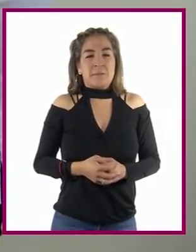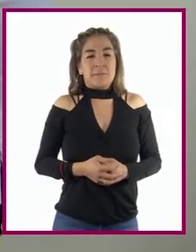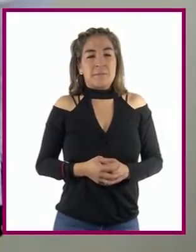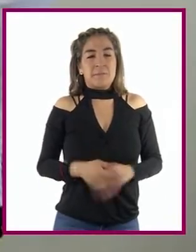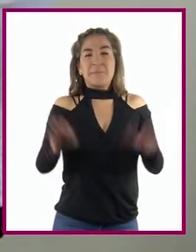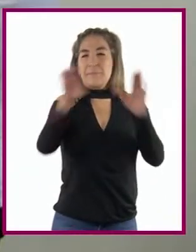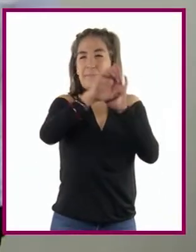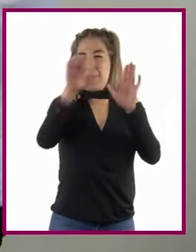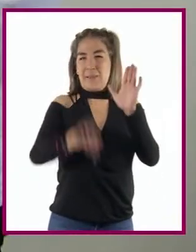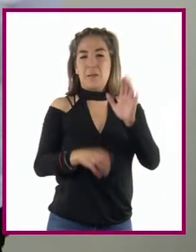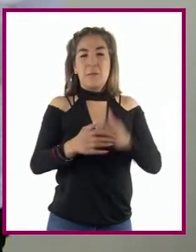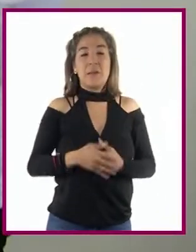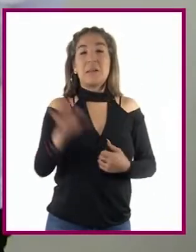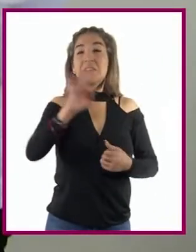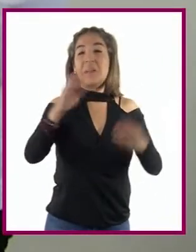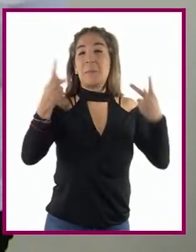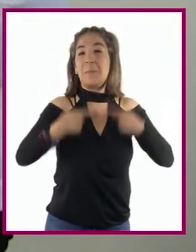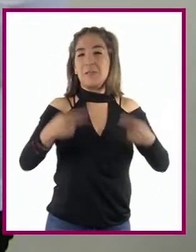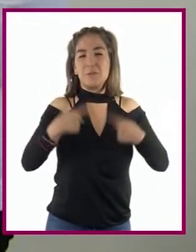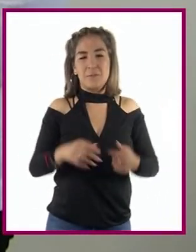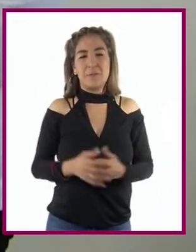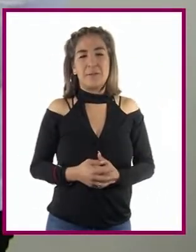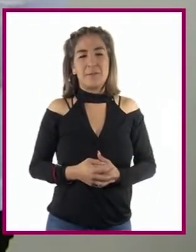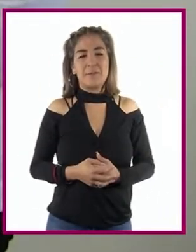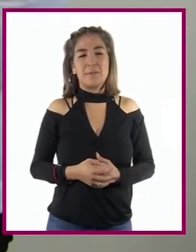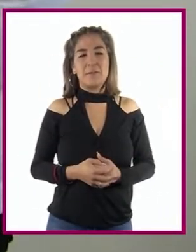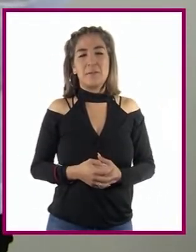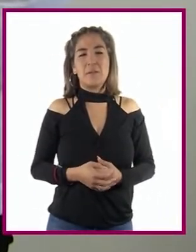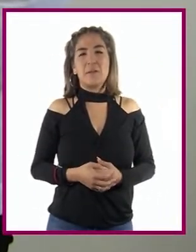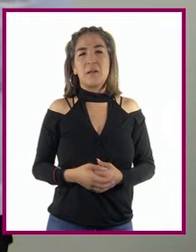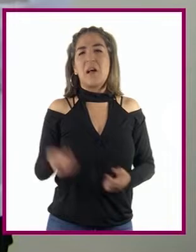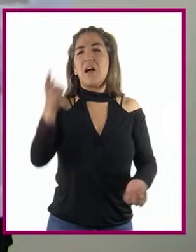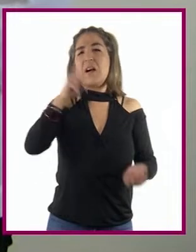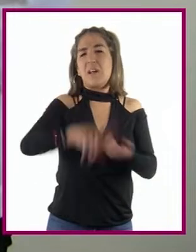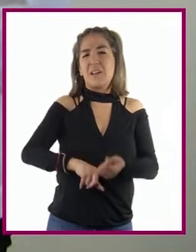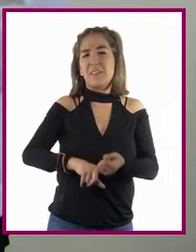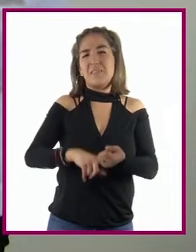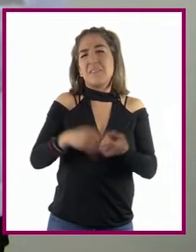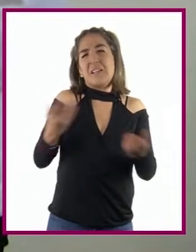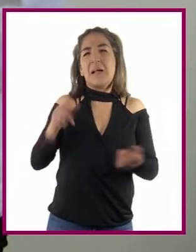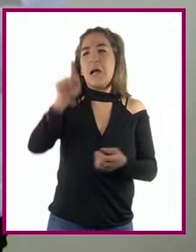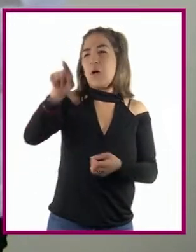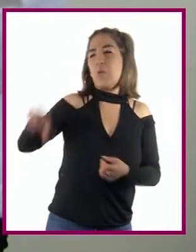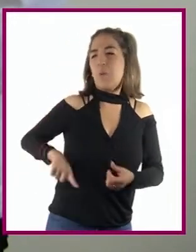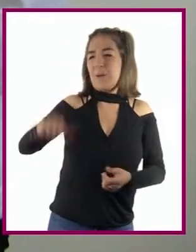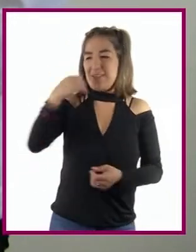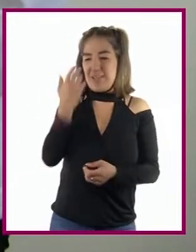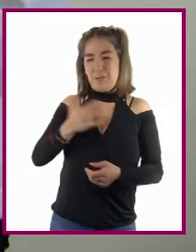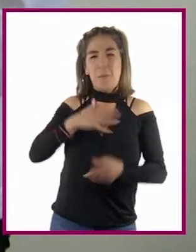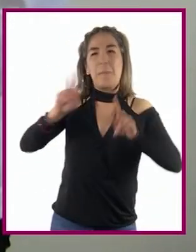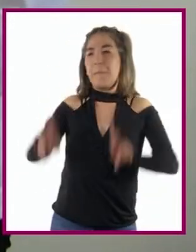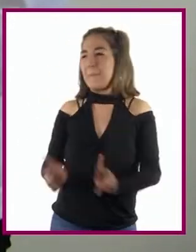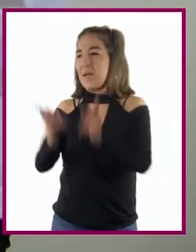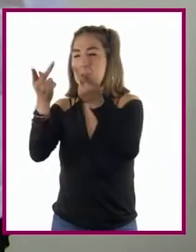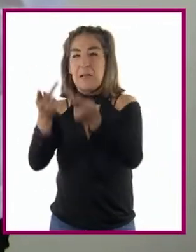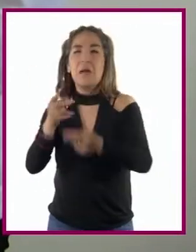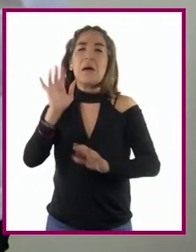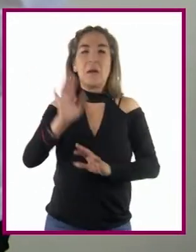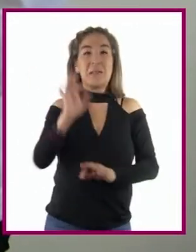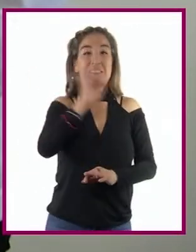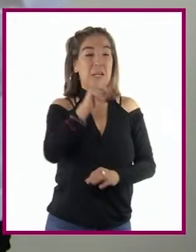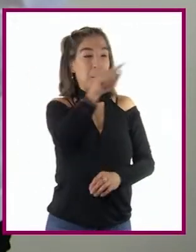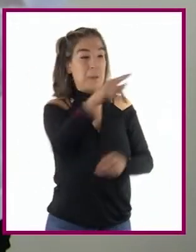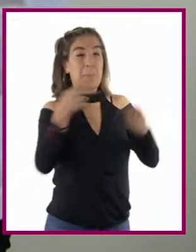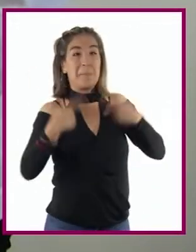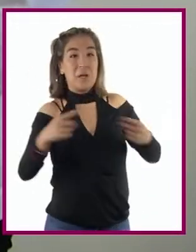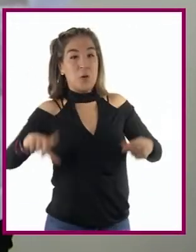Por ejemplo, si una persona quiere vender un producto al gobierno, puede intentarlo. Pero si un gobernante promueve la compra